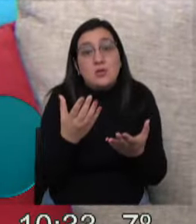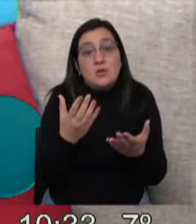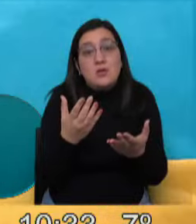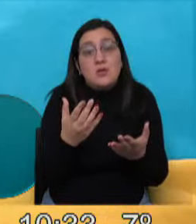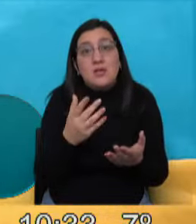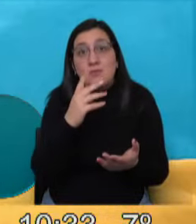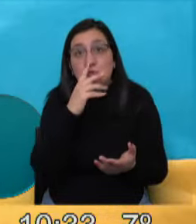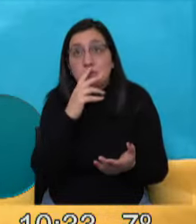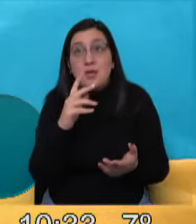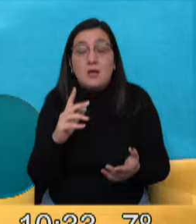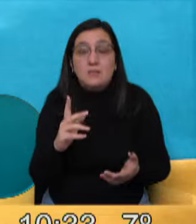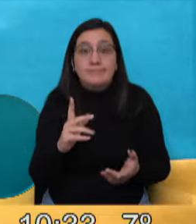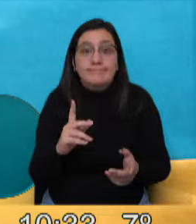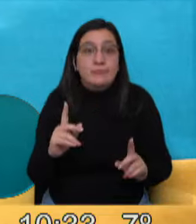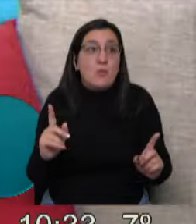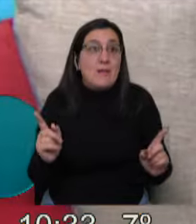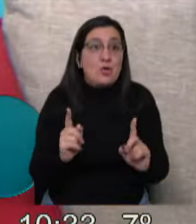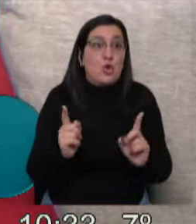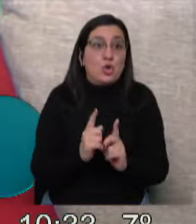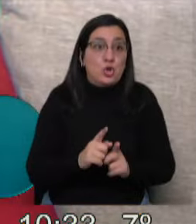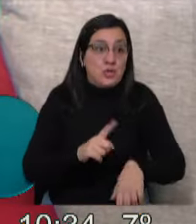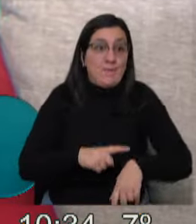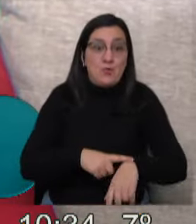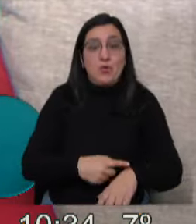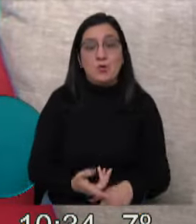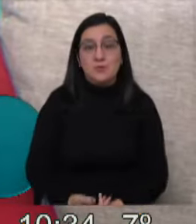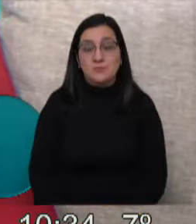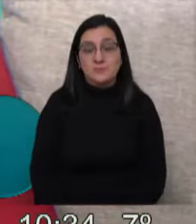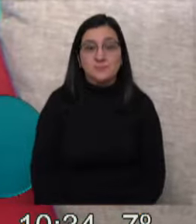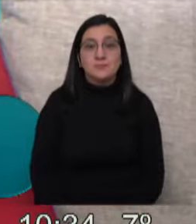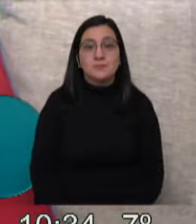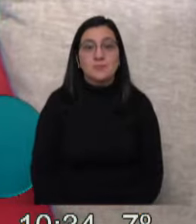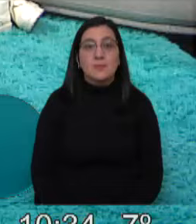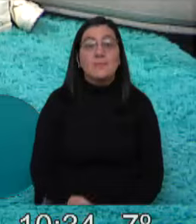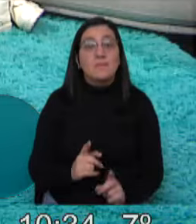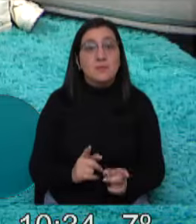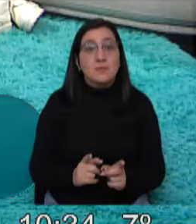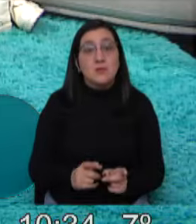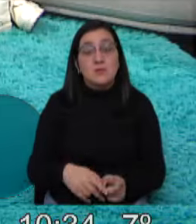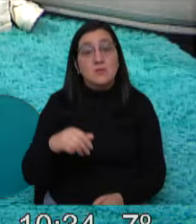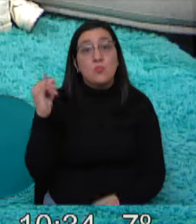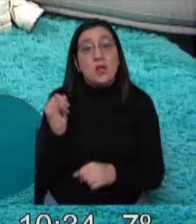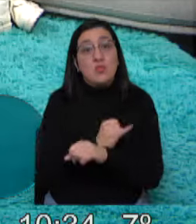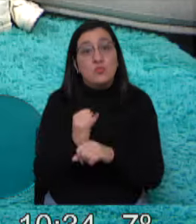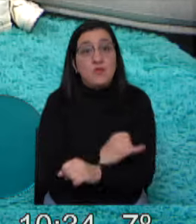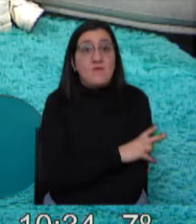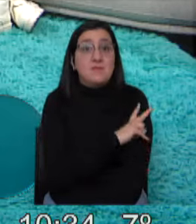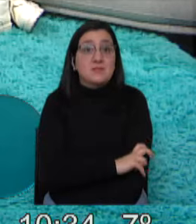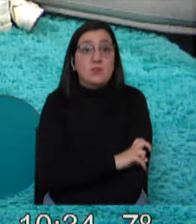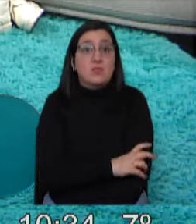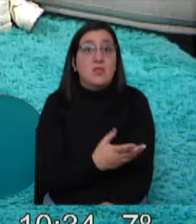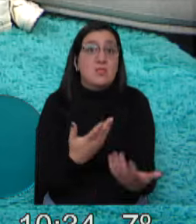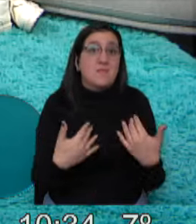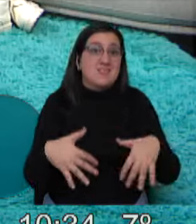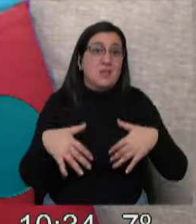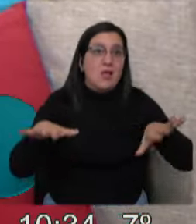corto. Y más allá de que no te haga mal, es como una reverencia a la industria farmacéutica que estamos haciendo, que bueno,